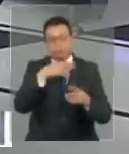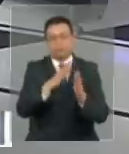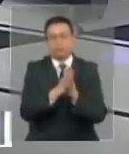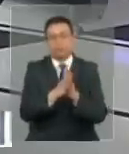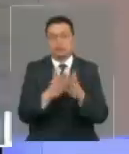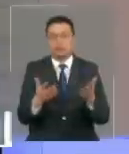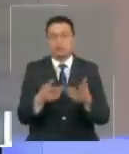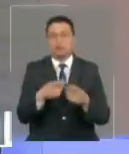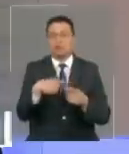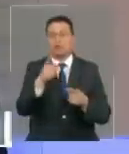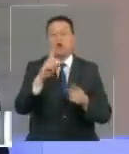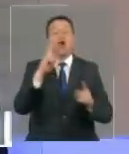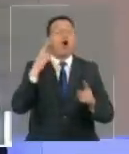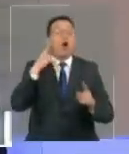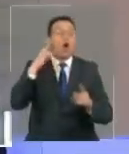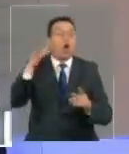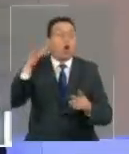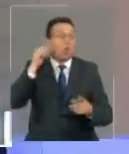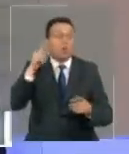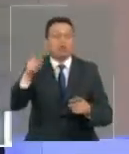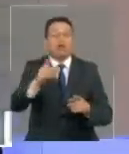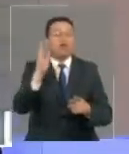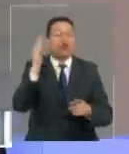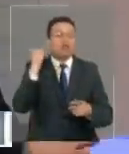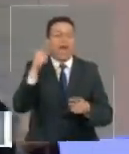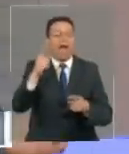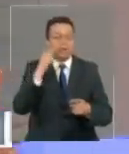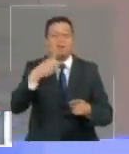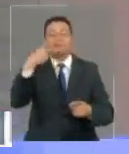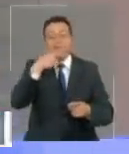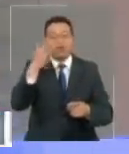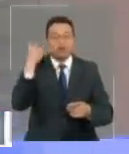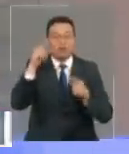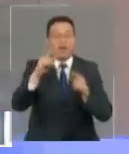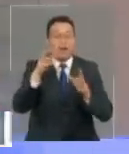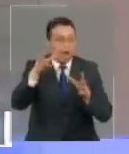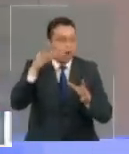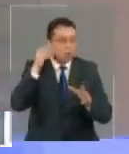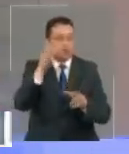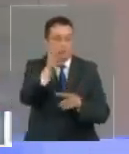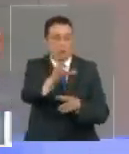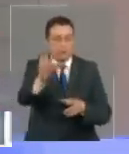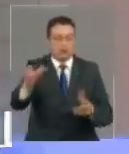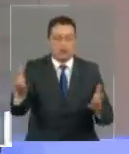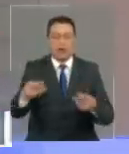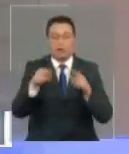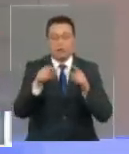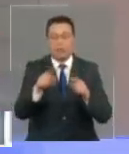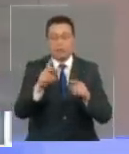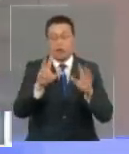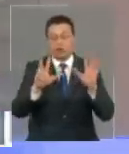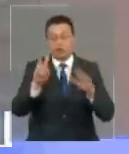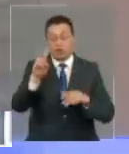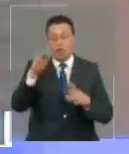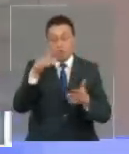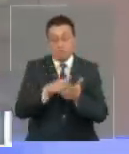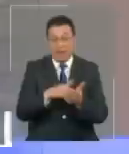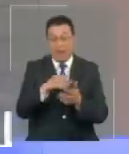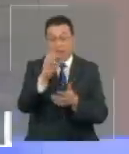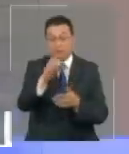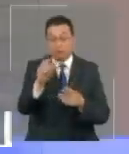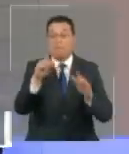Nunca tuvieron escuchar a los vecinos, por eso no hicieron nada de lo que nosotros hemos hecho. Yo lo que les digo, hay 82.000 per capitados. Es menos